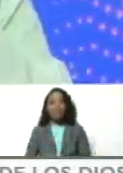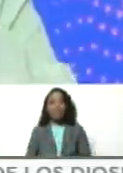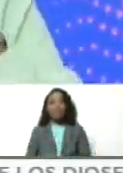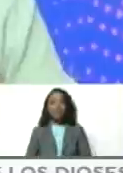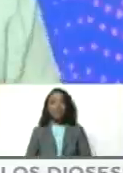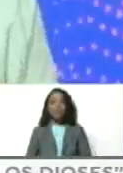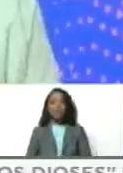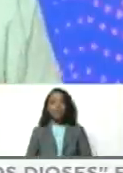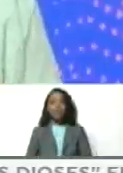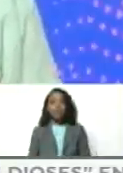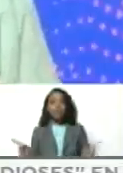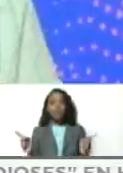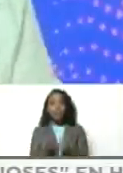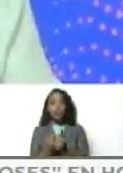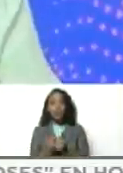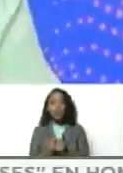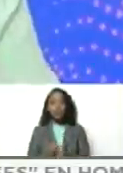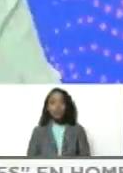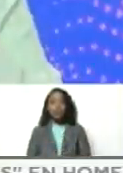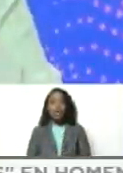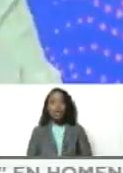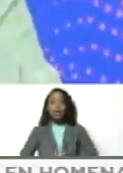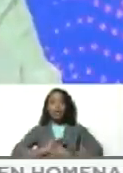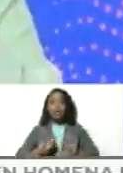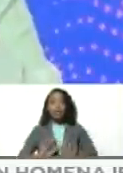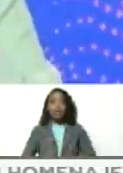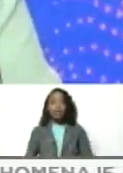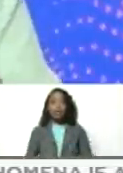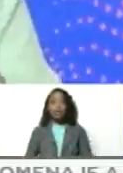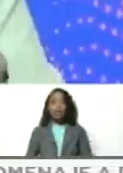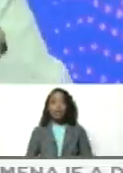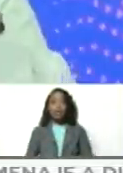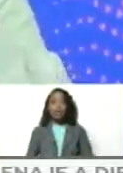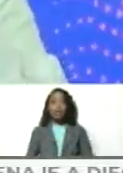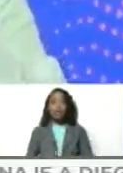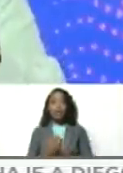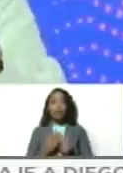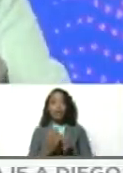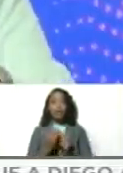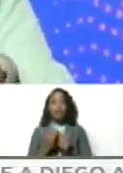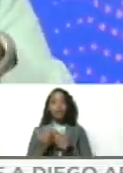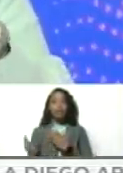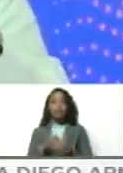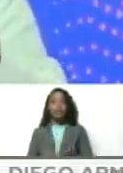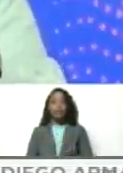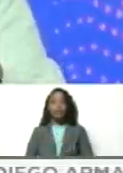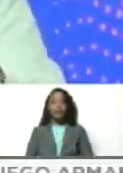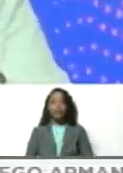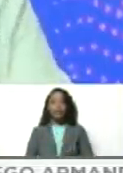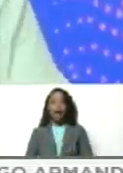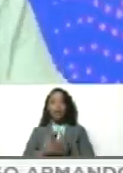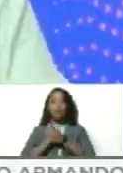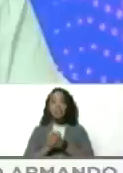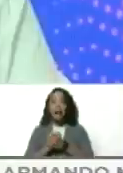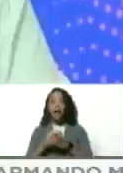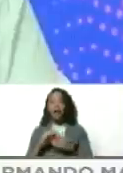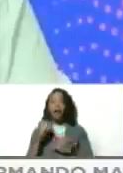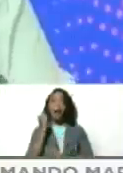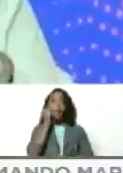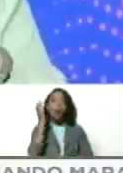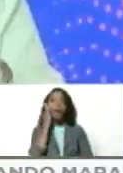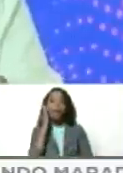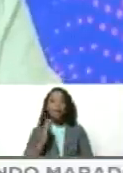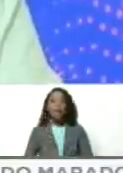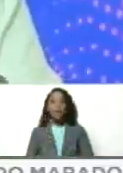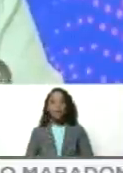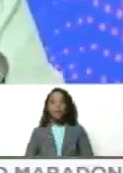ser corto. Así que llame a su vecina, a su amiga, a su comadre,